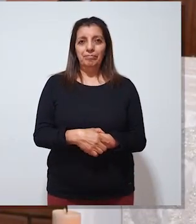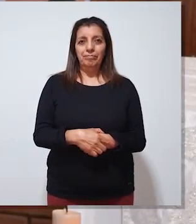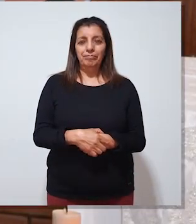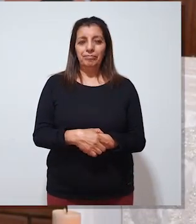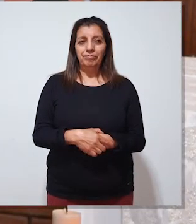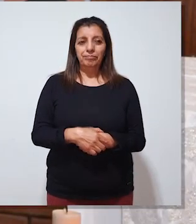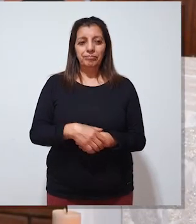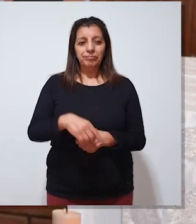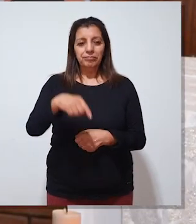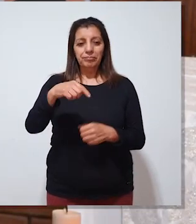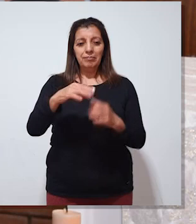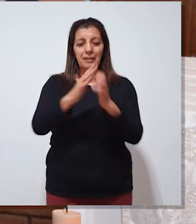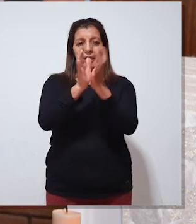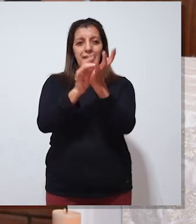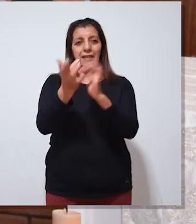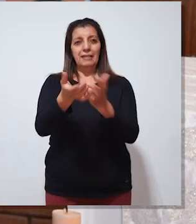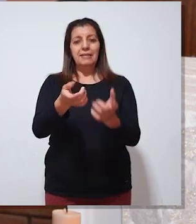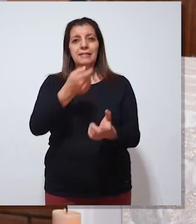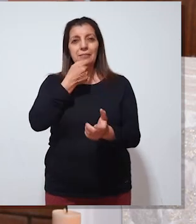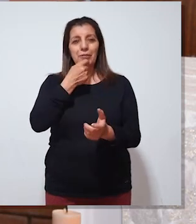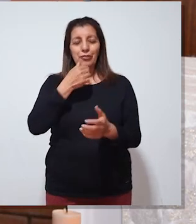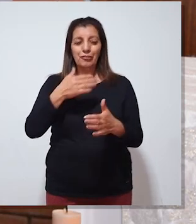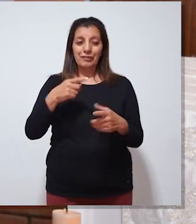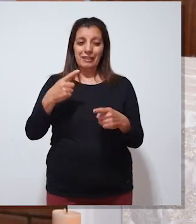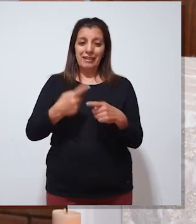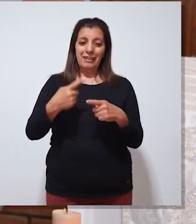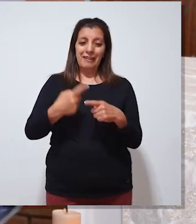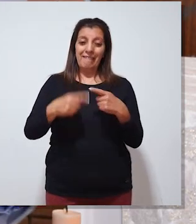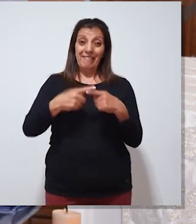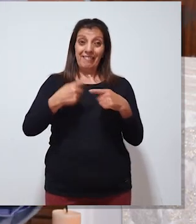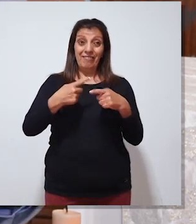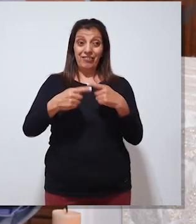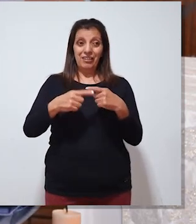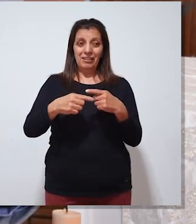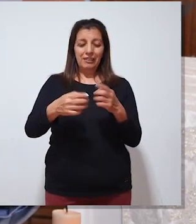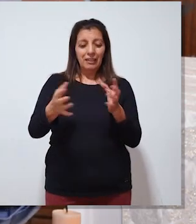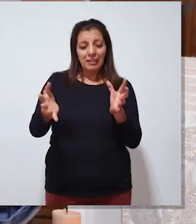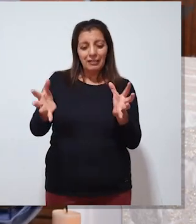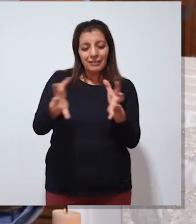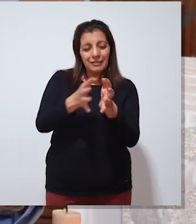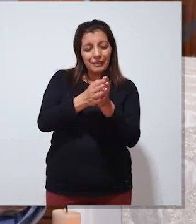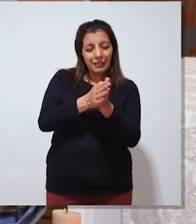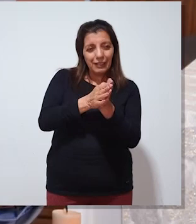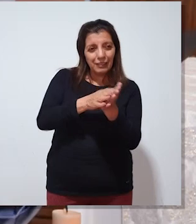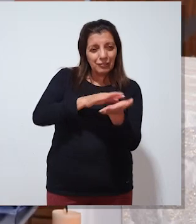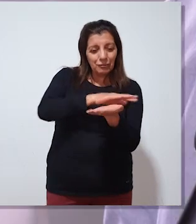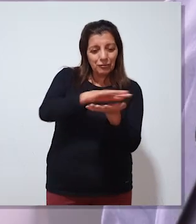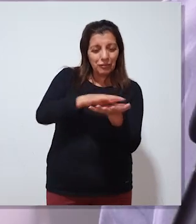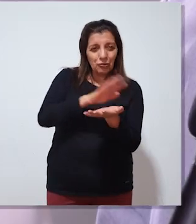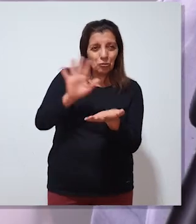Nuestra arquidiócesis está de fiesta. No hay distancias ni lejanías. Aquí estamos